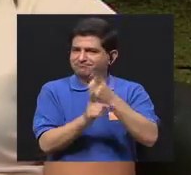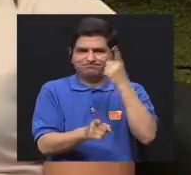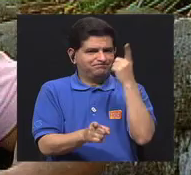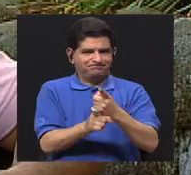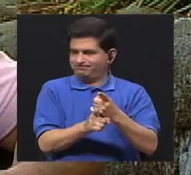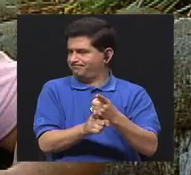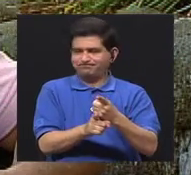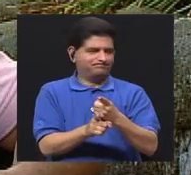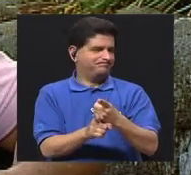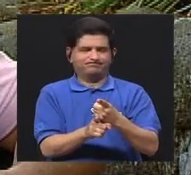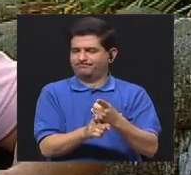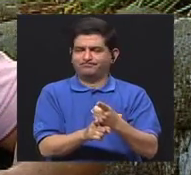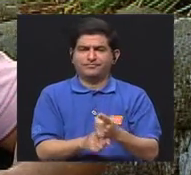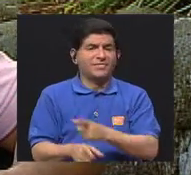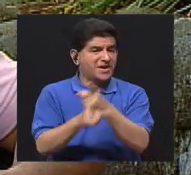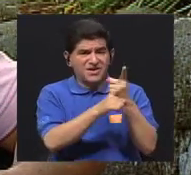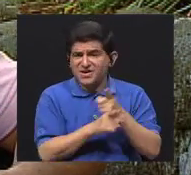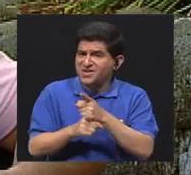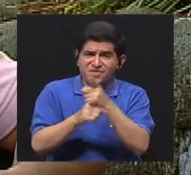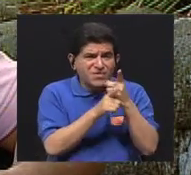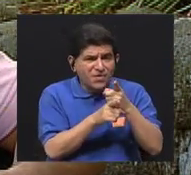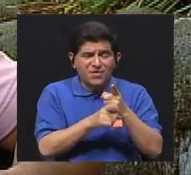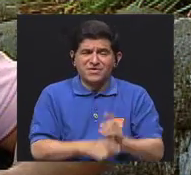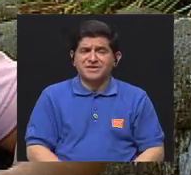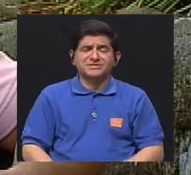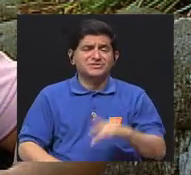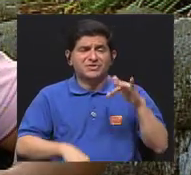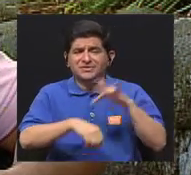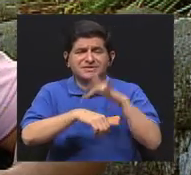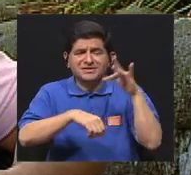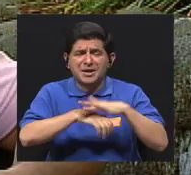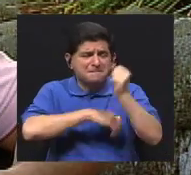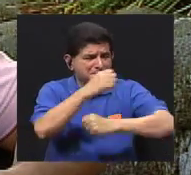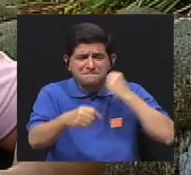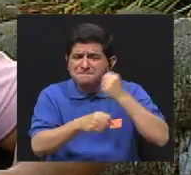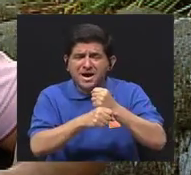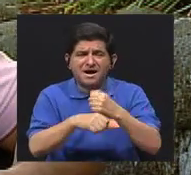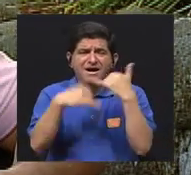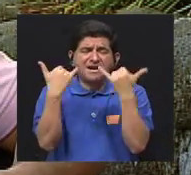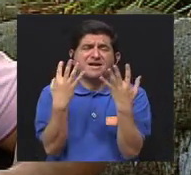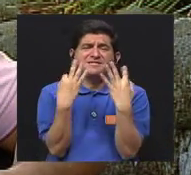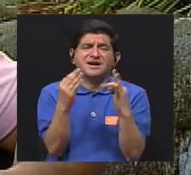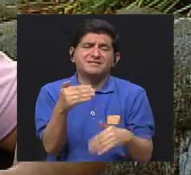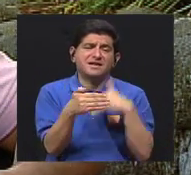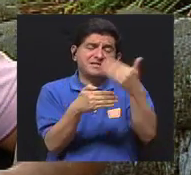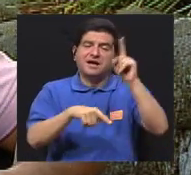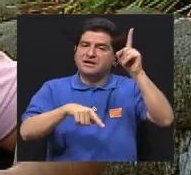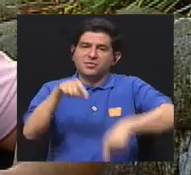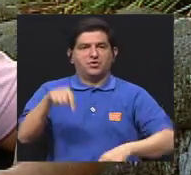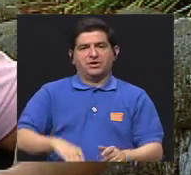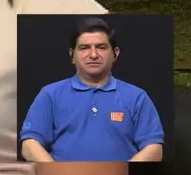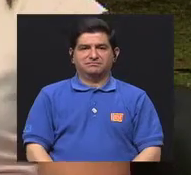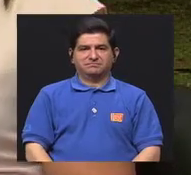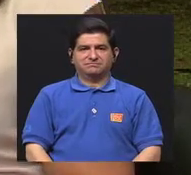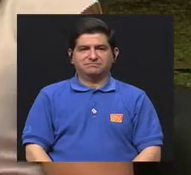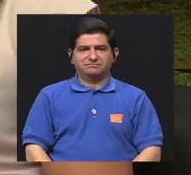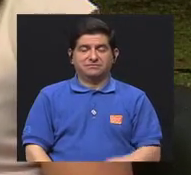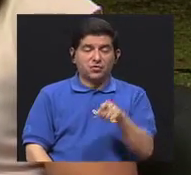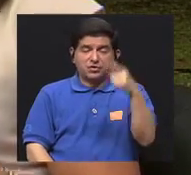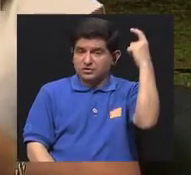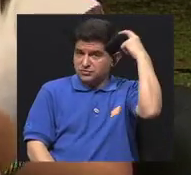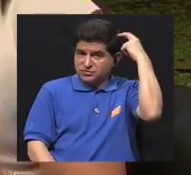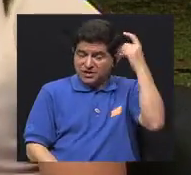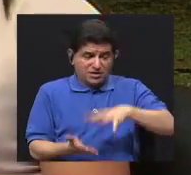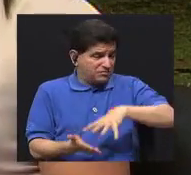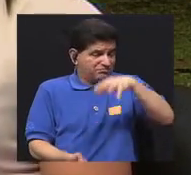adecuadamente. Y si no lo corregimos en la tierna infancia, luego cuando queramos hacerlo ya no es posible, porque su cerebro